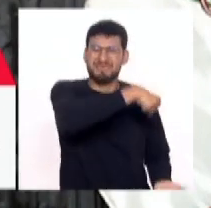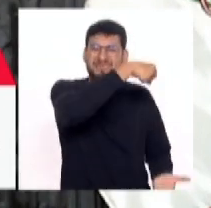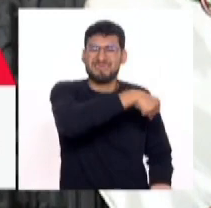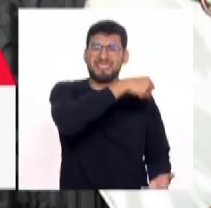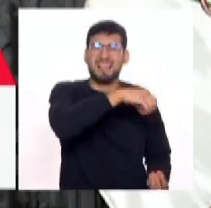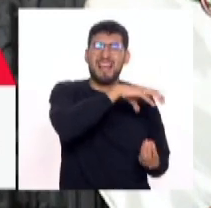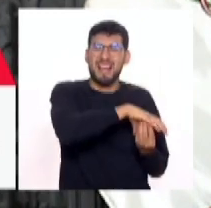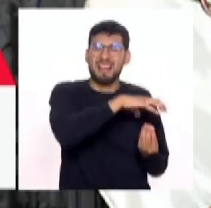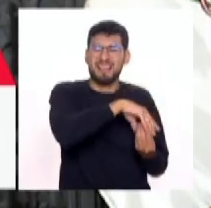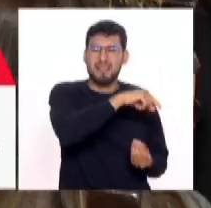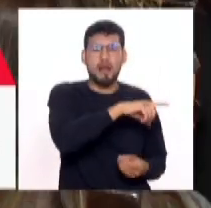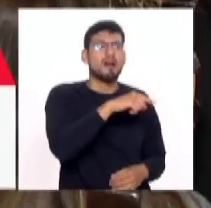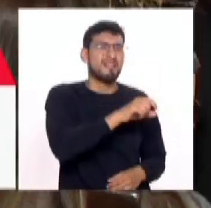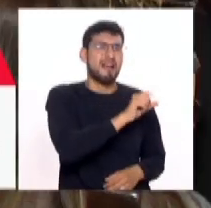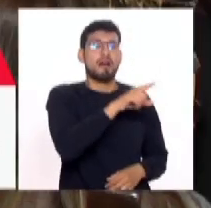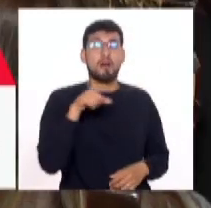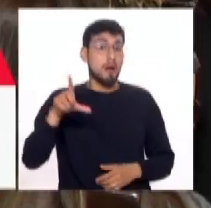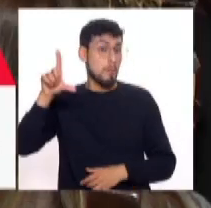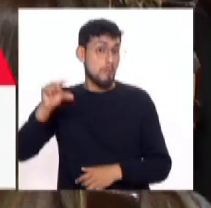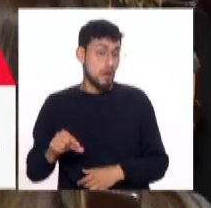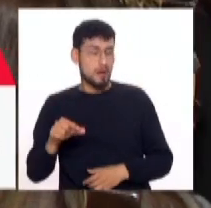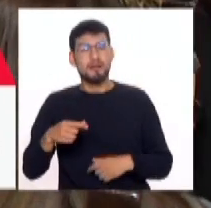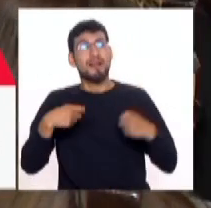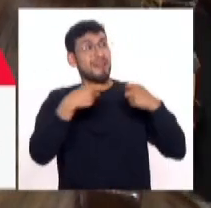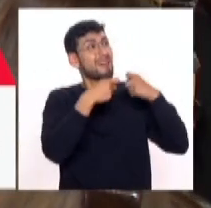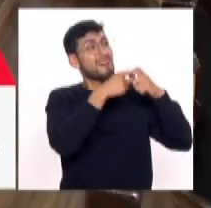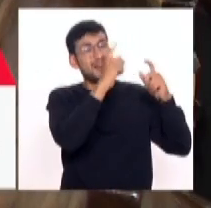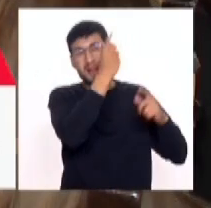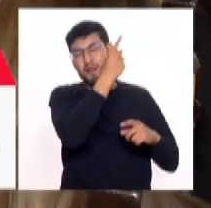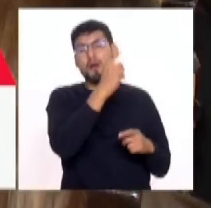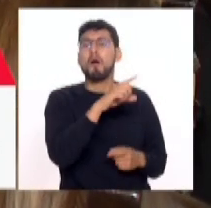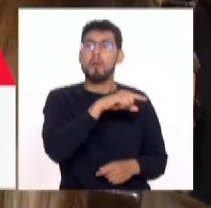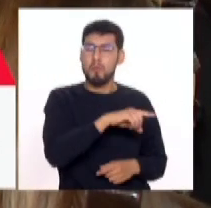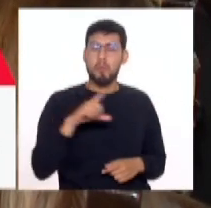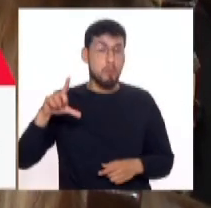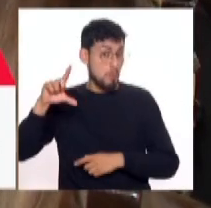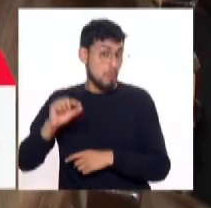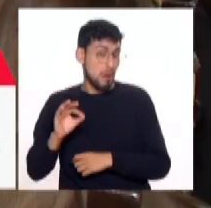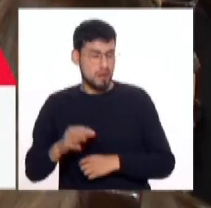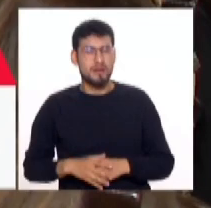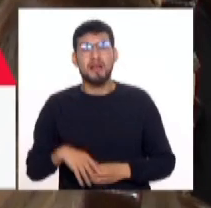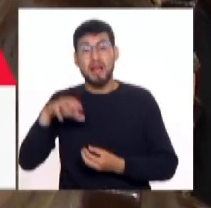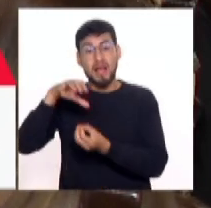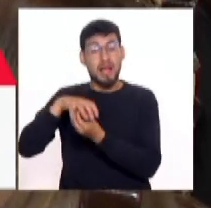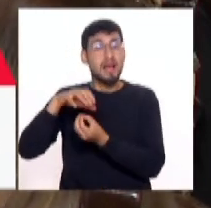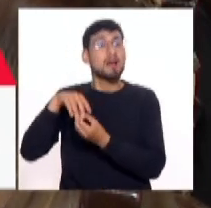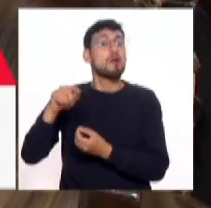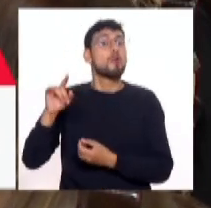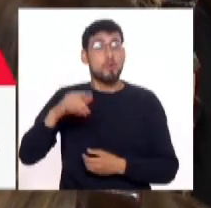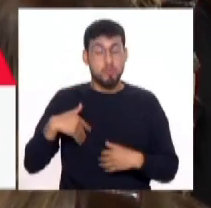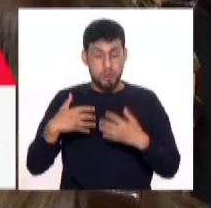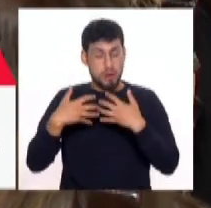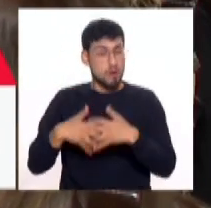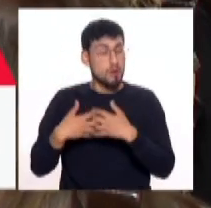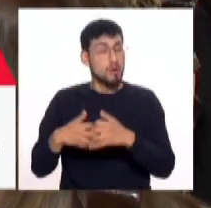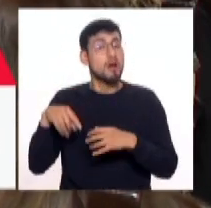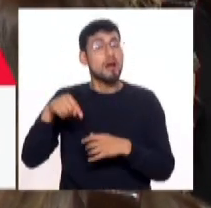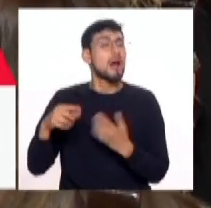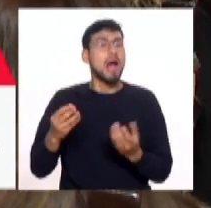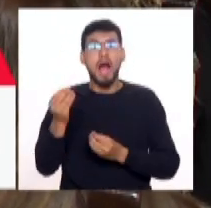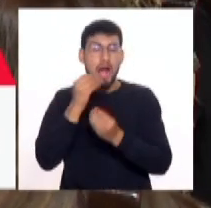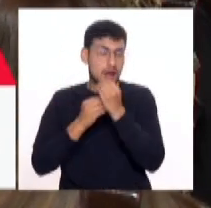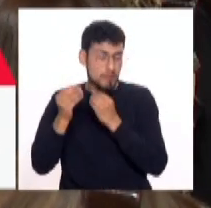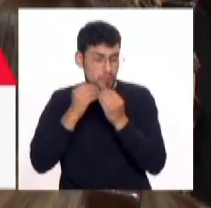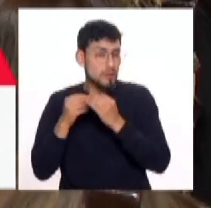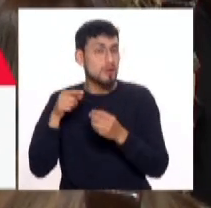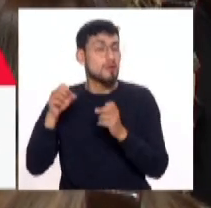y a la electricidad. El gas natural no solamente puede ser usado para la preparación de alimentos o en el hogar.